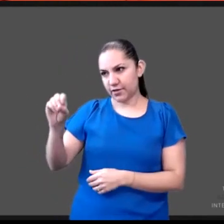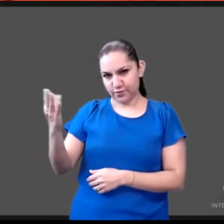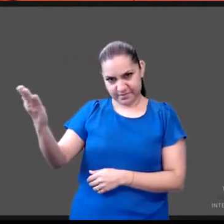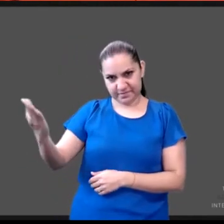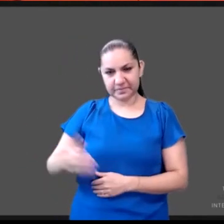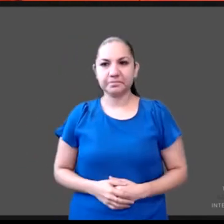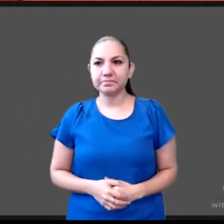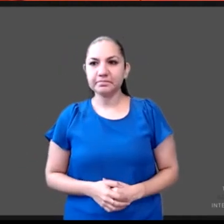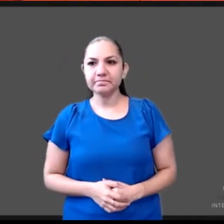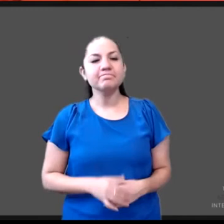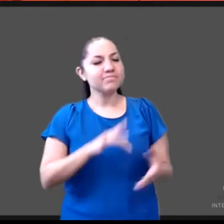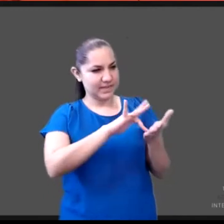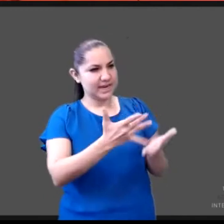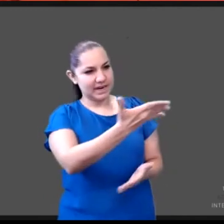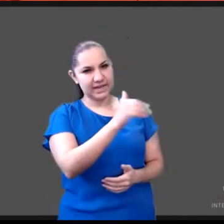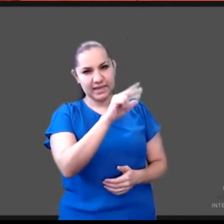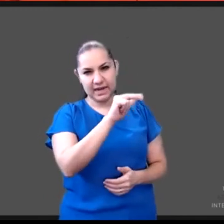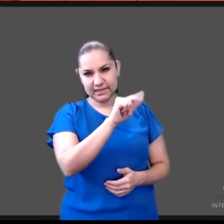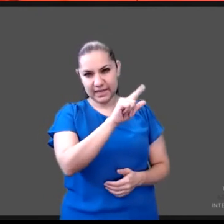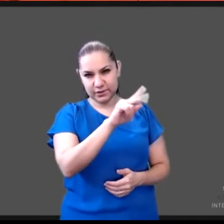Muchas gracias, Aranzazú. Luis, por favor.